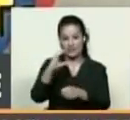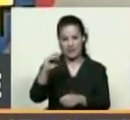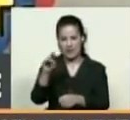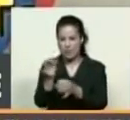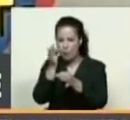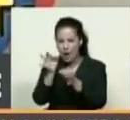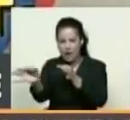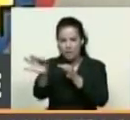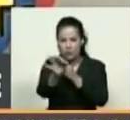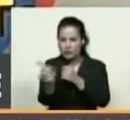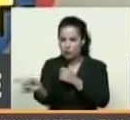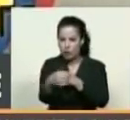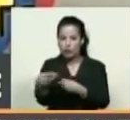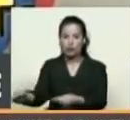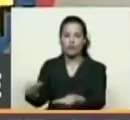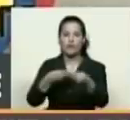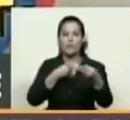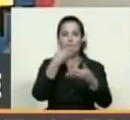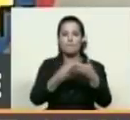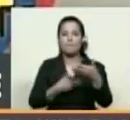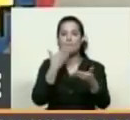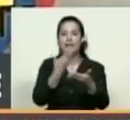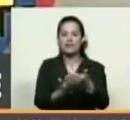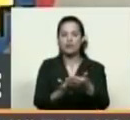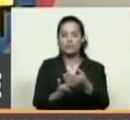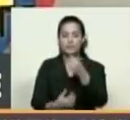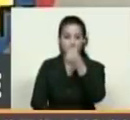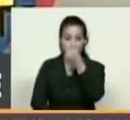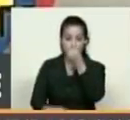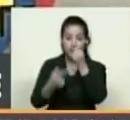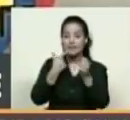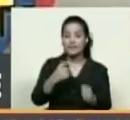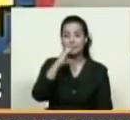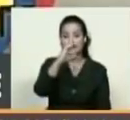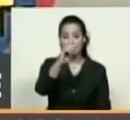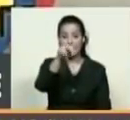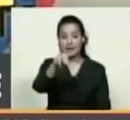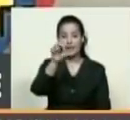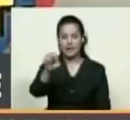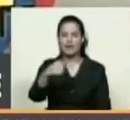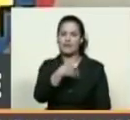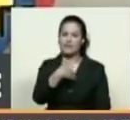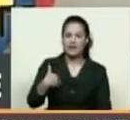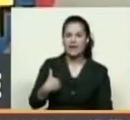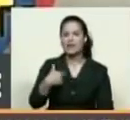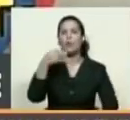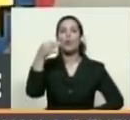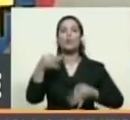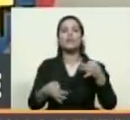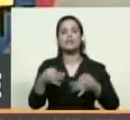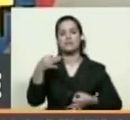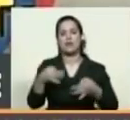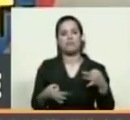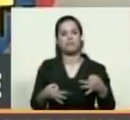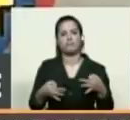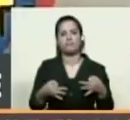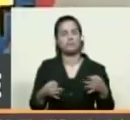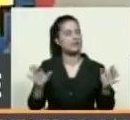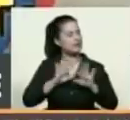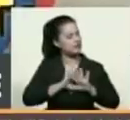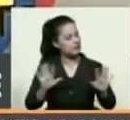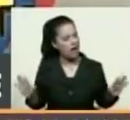funcionarias condecoradas. Los hombres y mujeres del Poder Electoral quieren justicia,